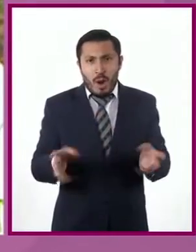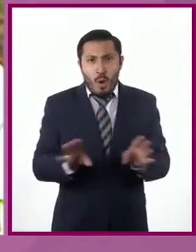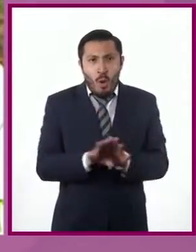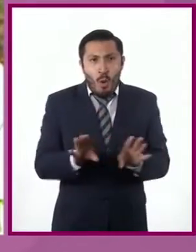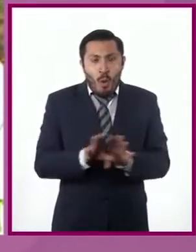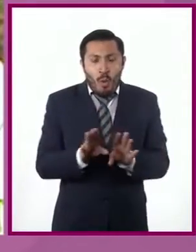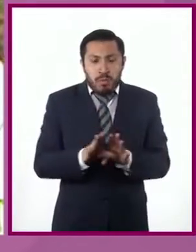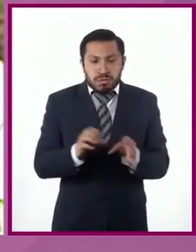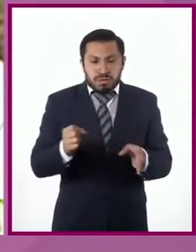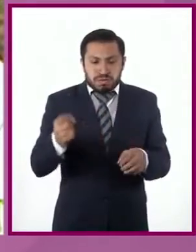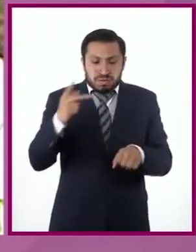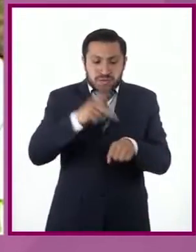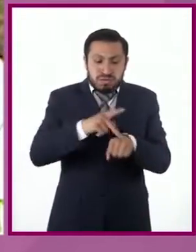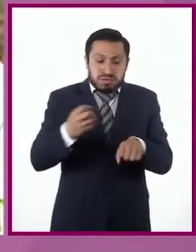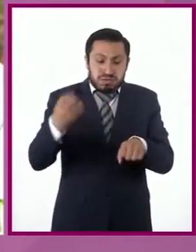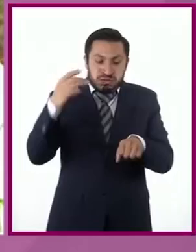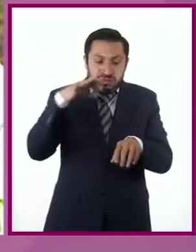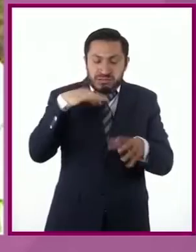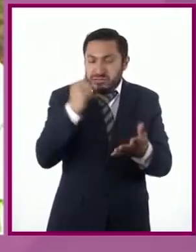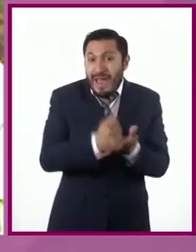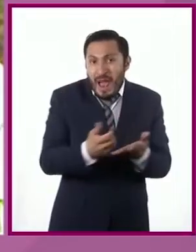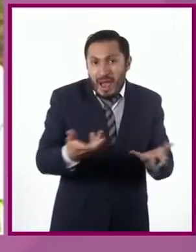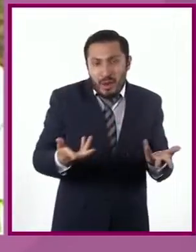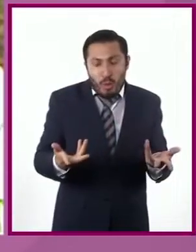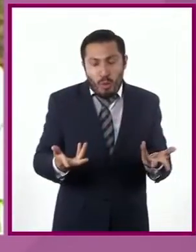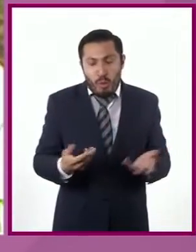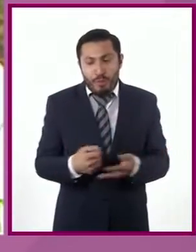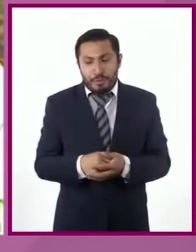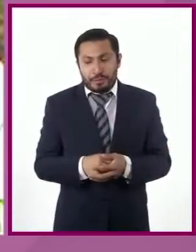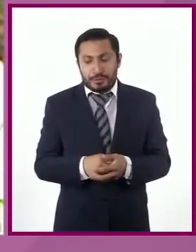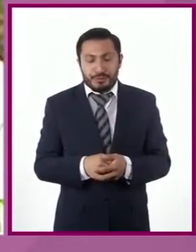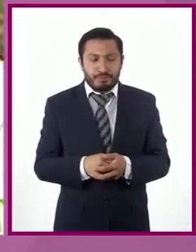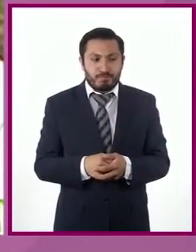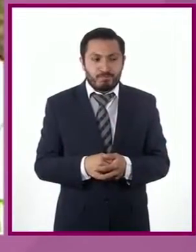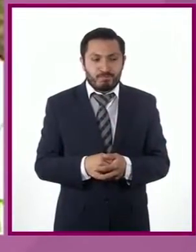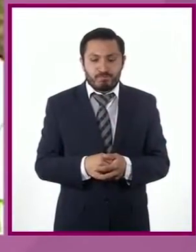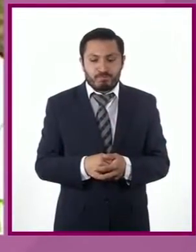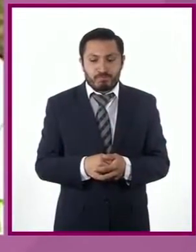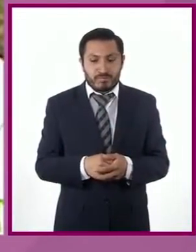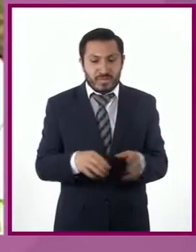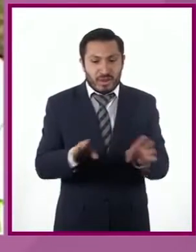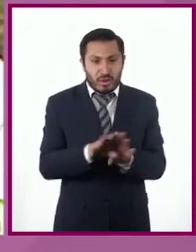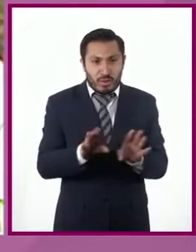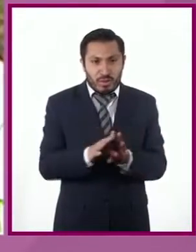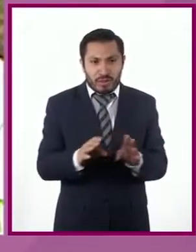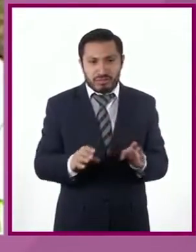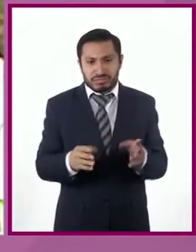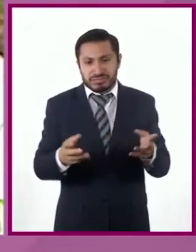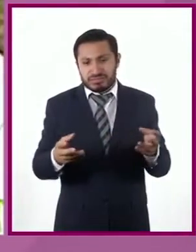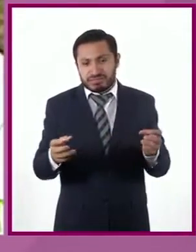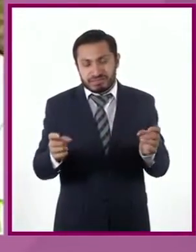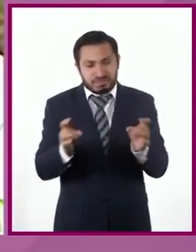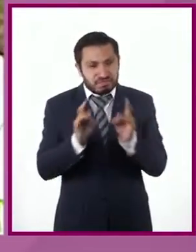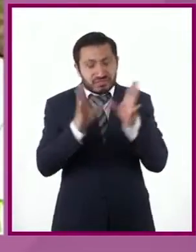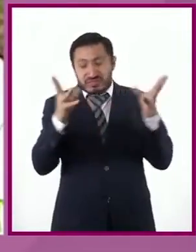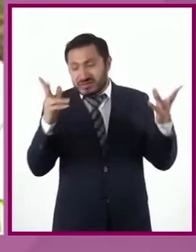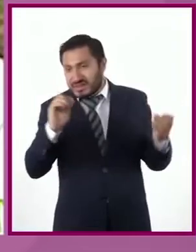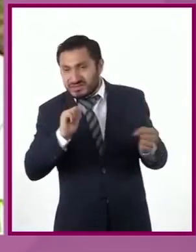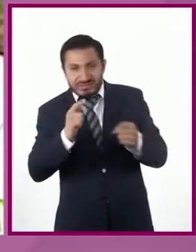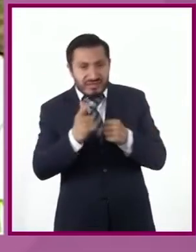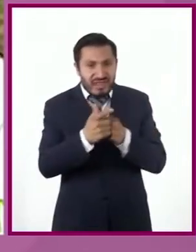puesto sobre una roca o algún material así y de repente por un cataclismo o lo que sea,